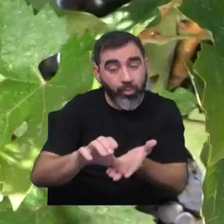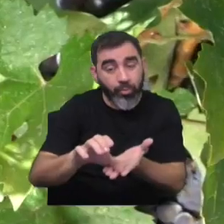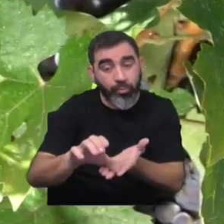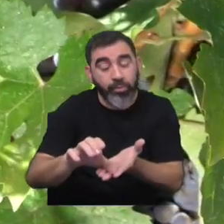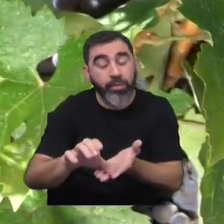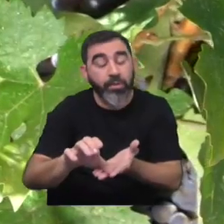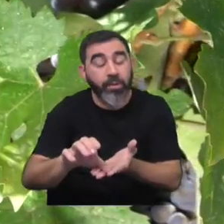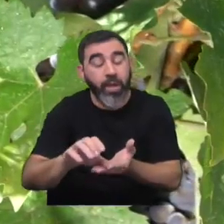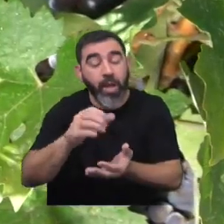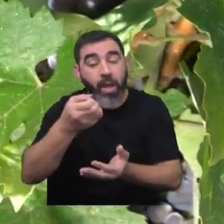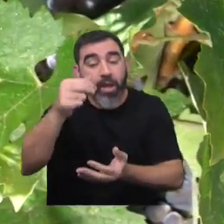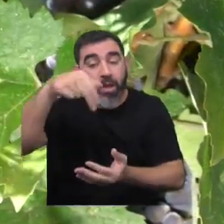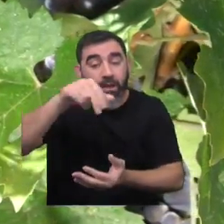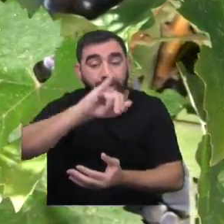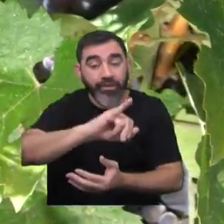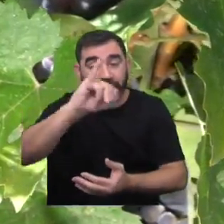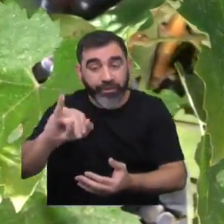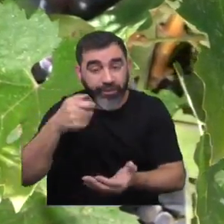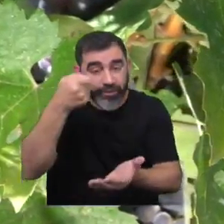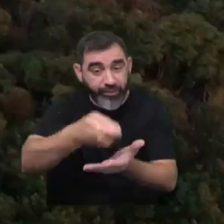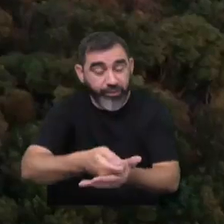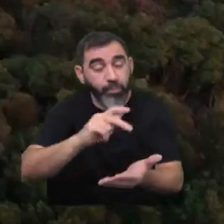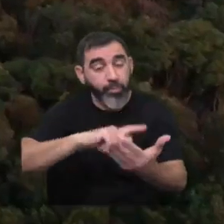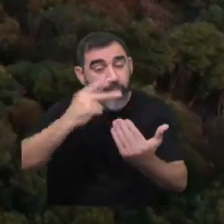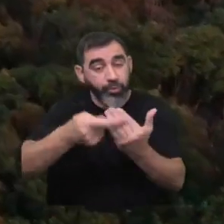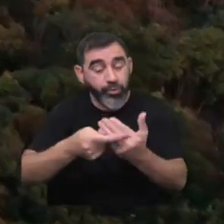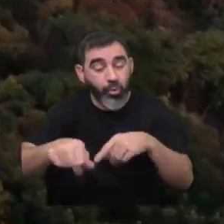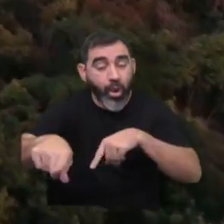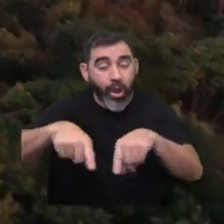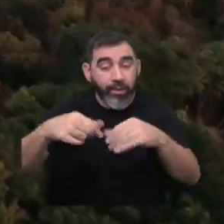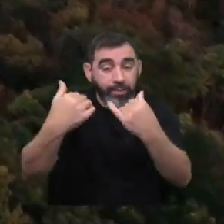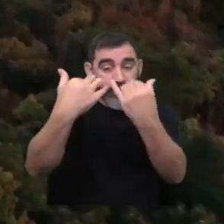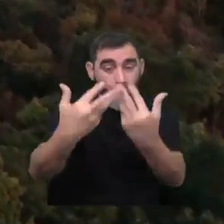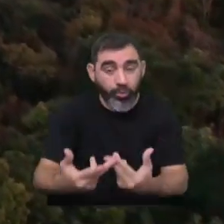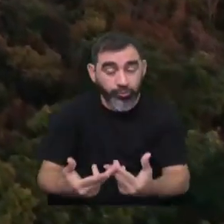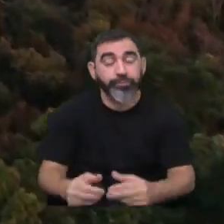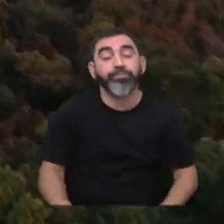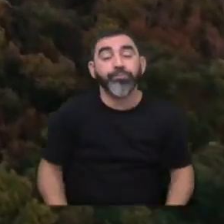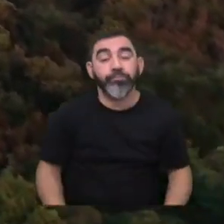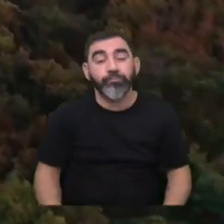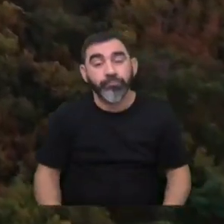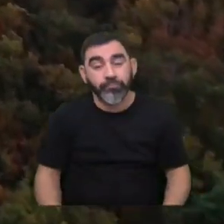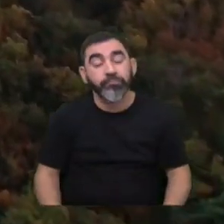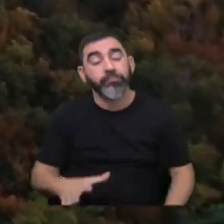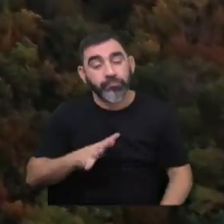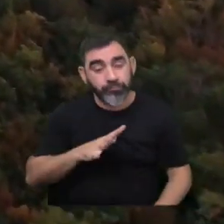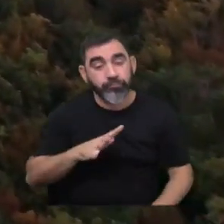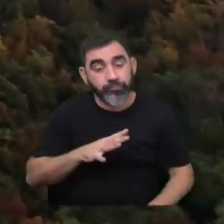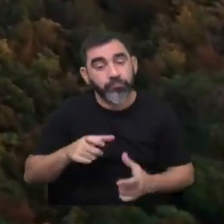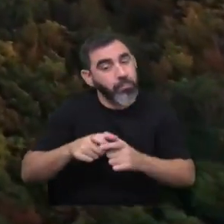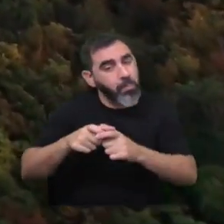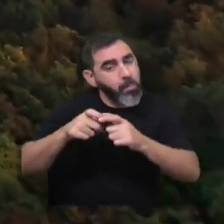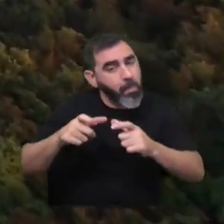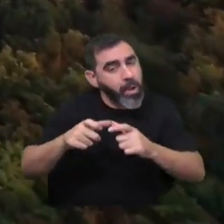cofinanciación de la Agencia Nacional de Investigación e Innovación, que son proyectos de articulación, de forma que está habiendo un requerimiento